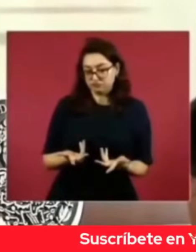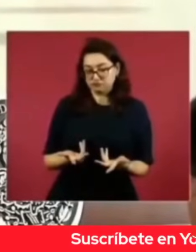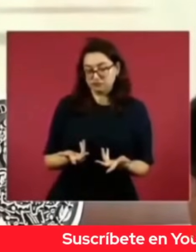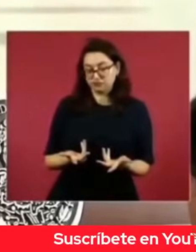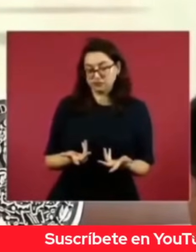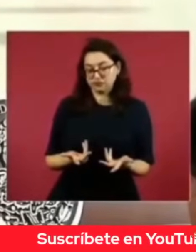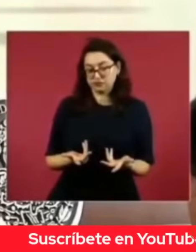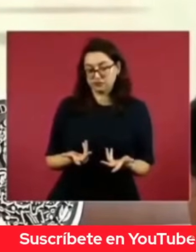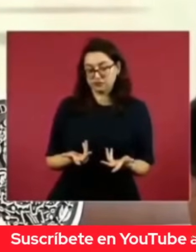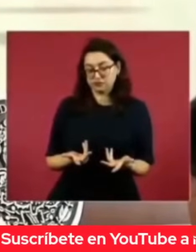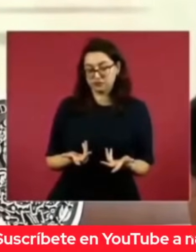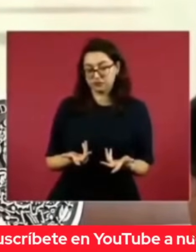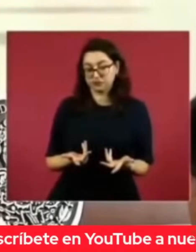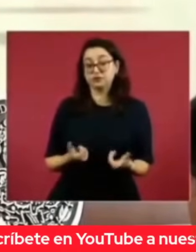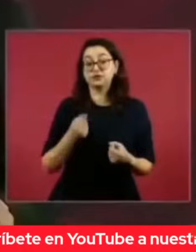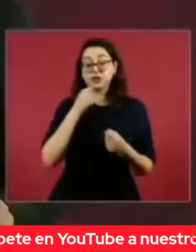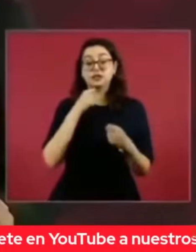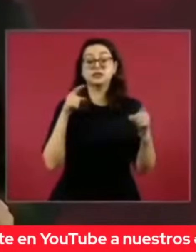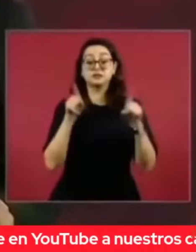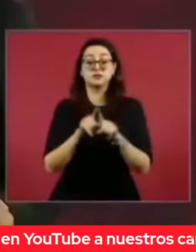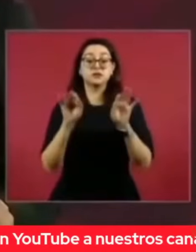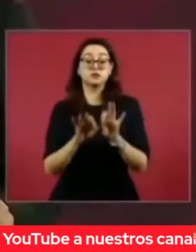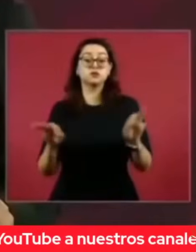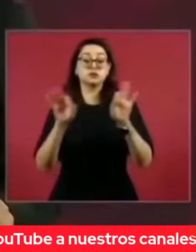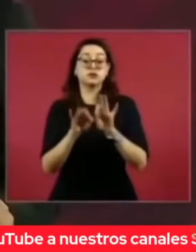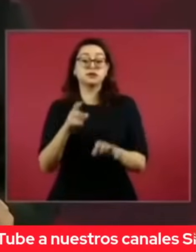que la Feria de Libro de